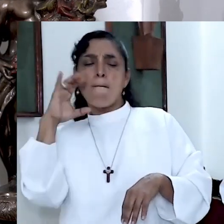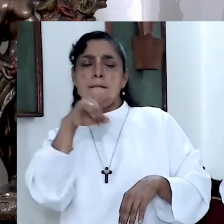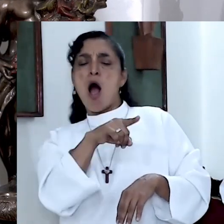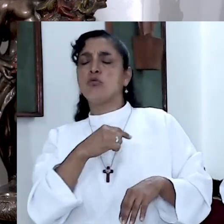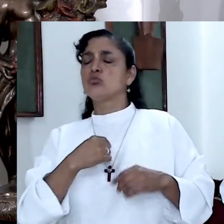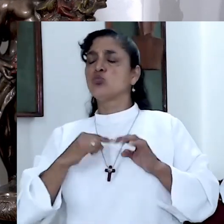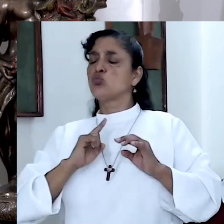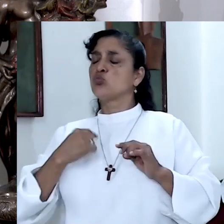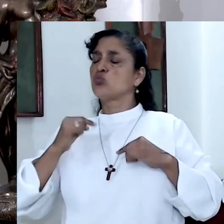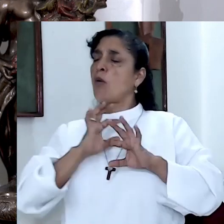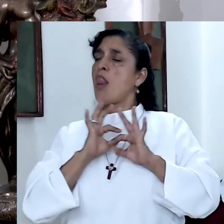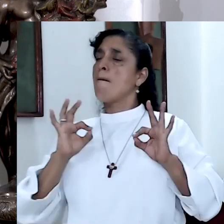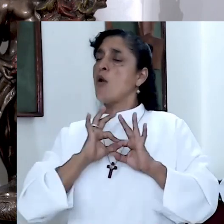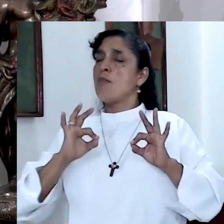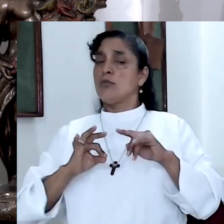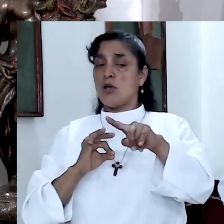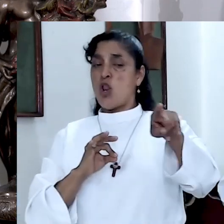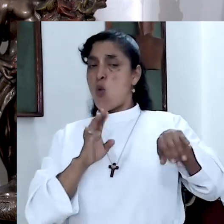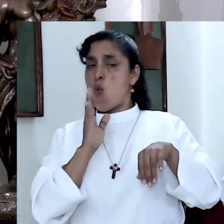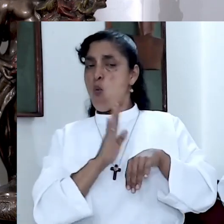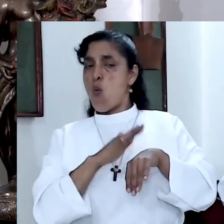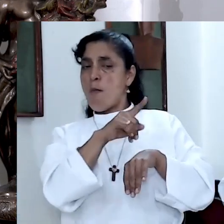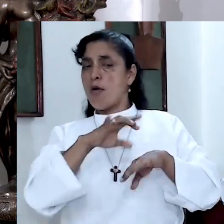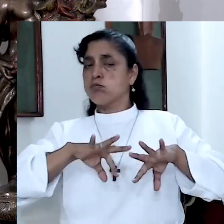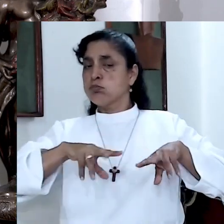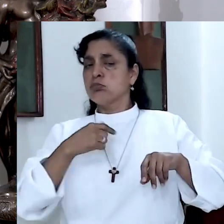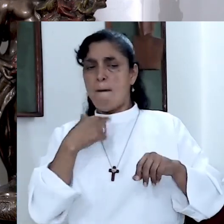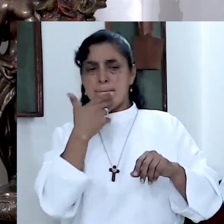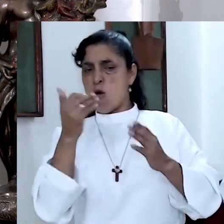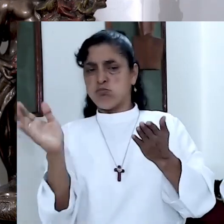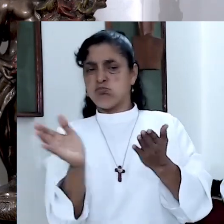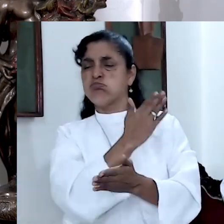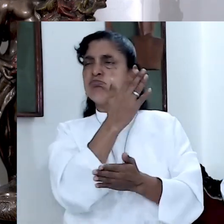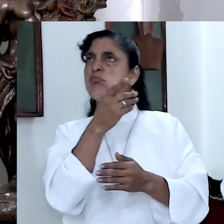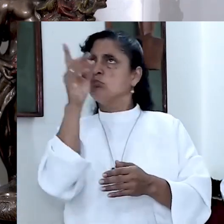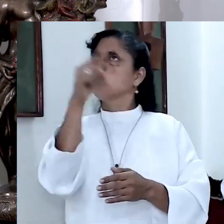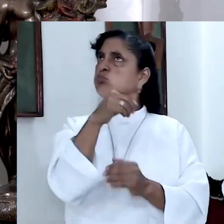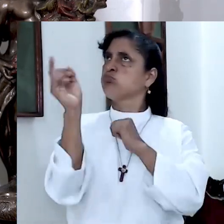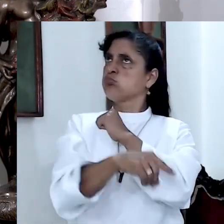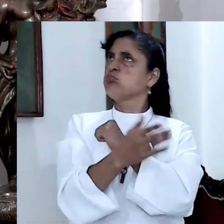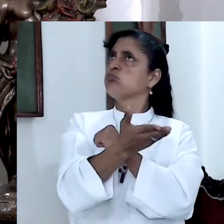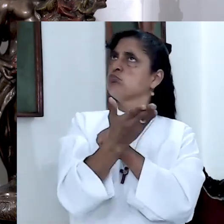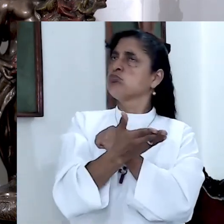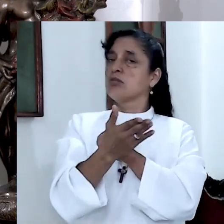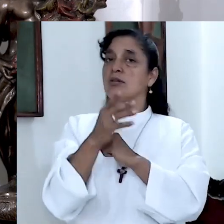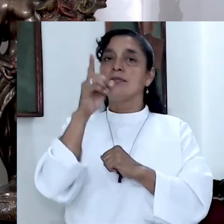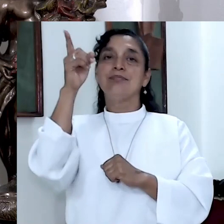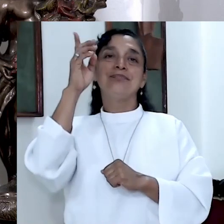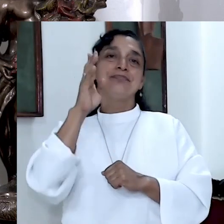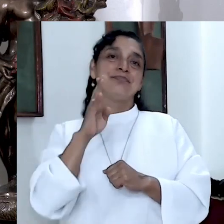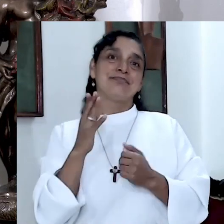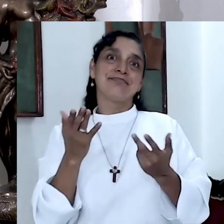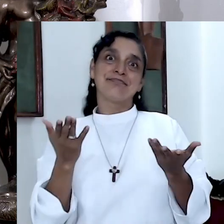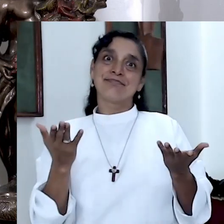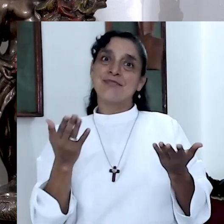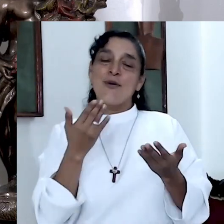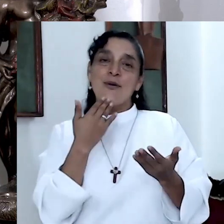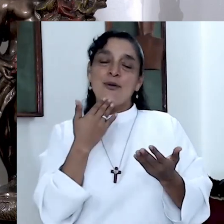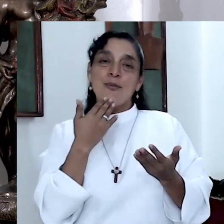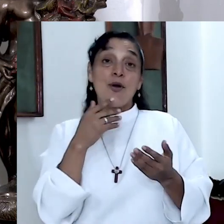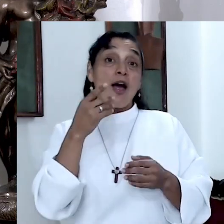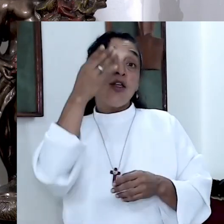pecadores, los otros son los corruptos, a ellos hay que acabarlos. Y no es así. Porque resulta que el trigo y la